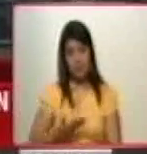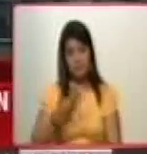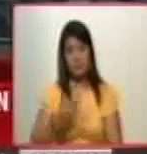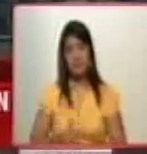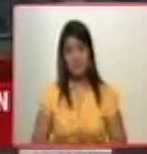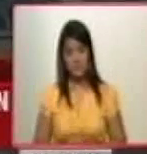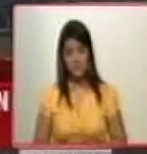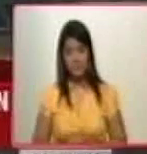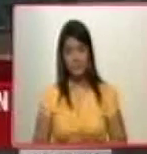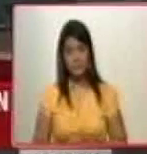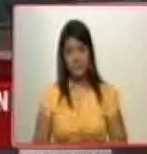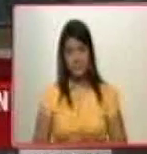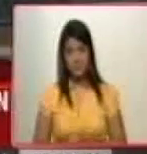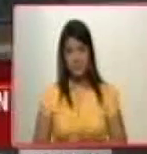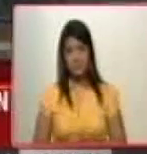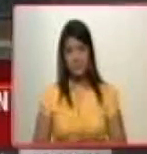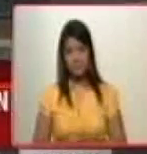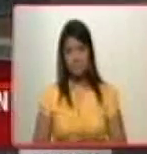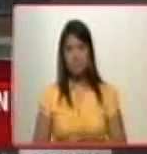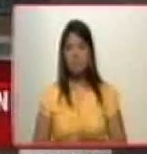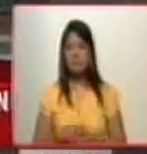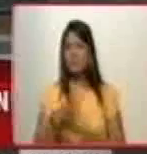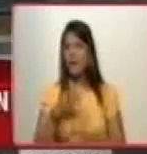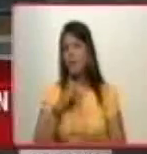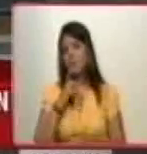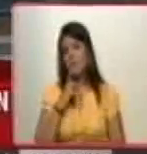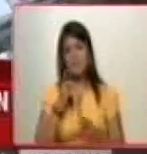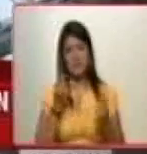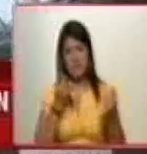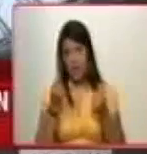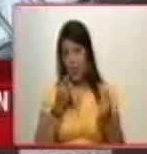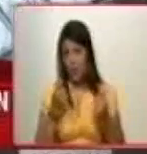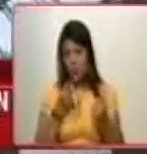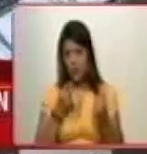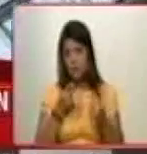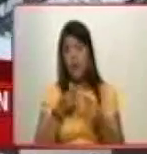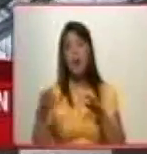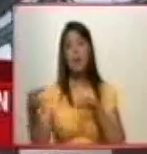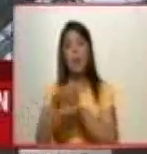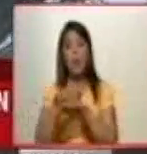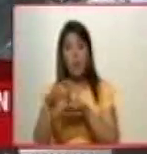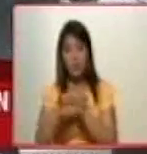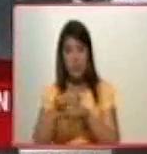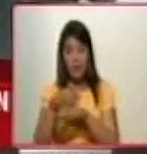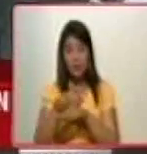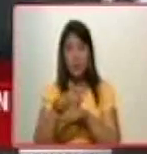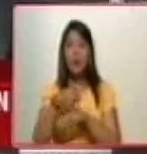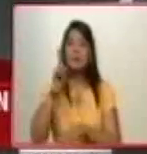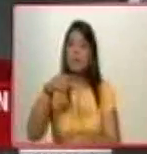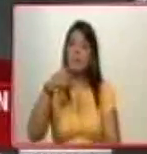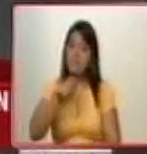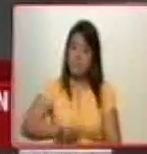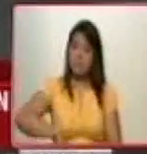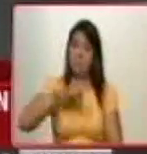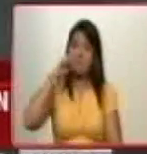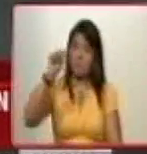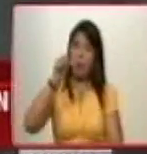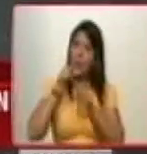a pesar de las dificultades económicas, el gobierno bolivariano, el presidente Nicolás Maduro, continúa con su